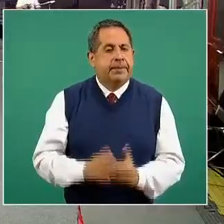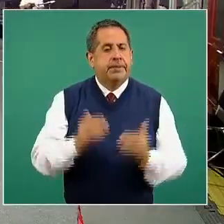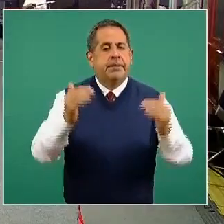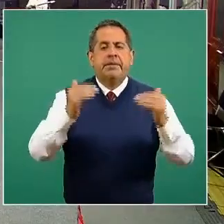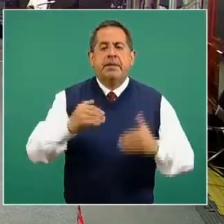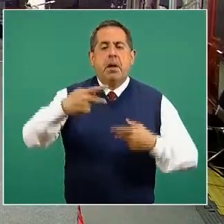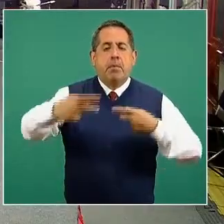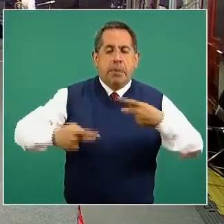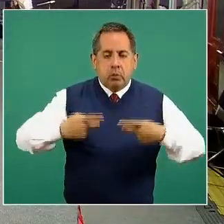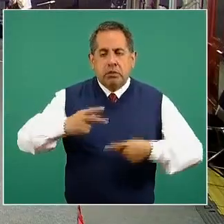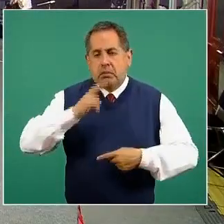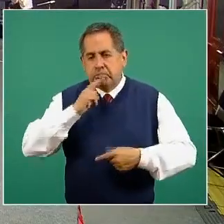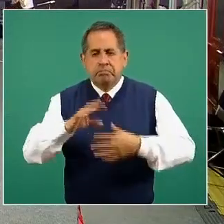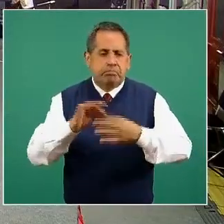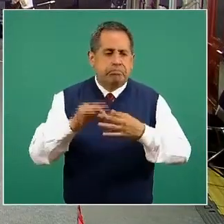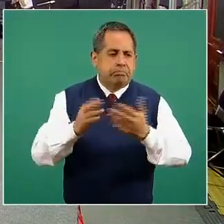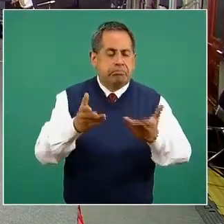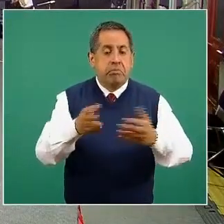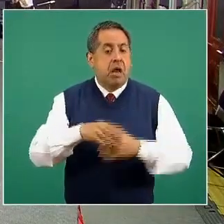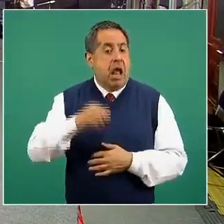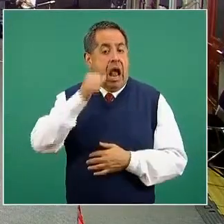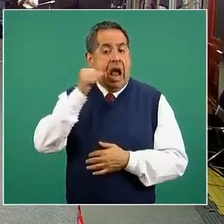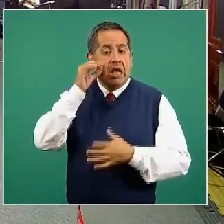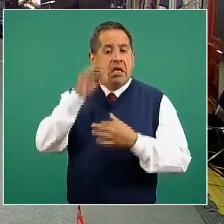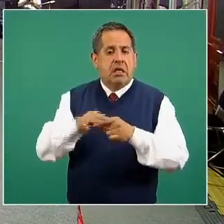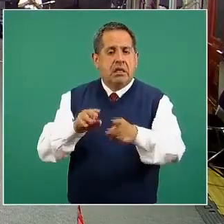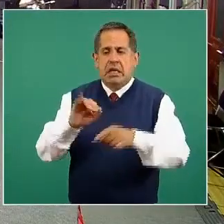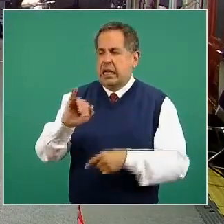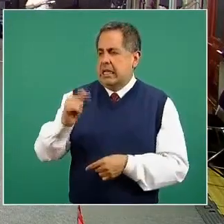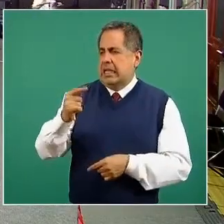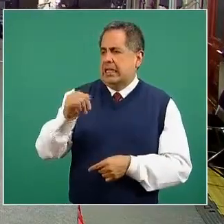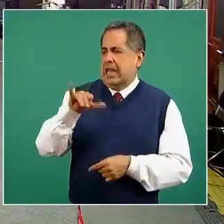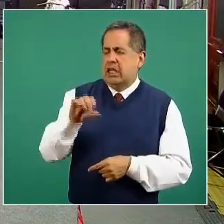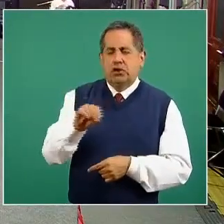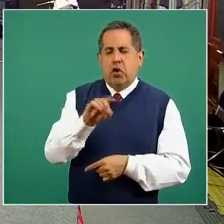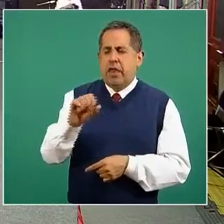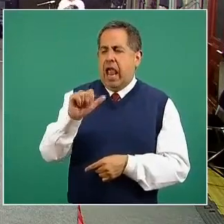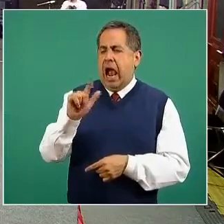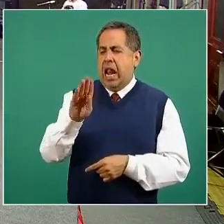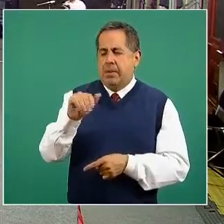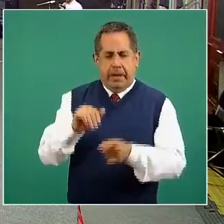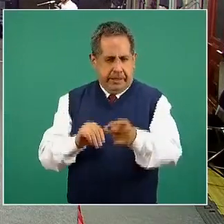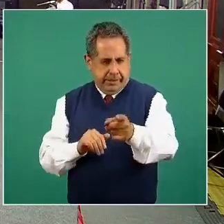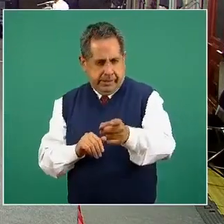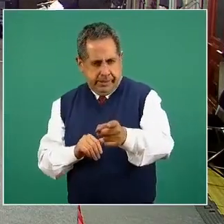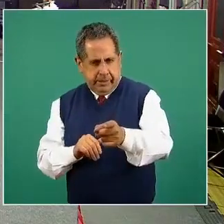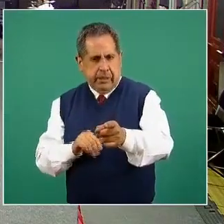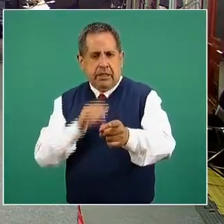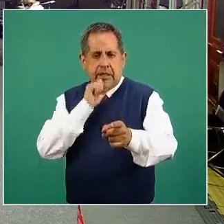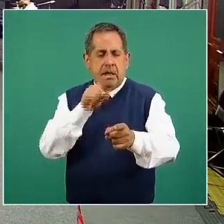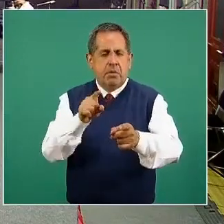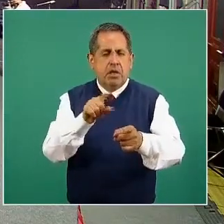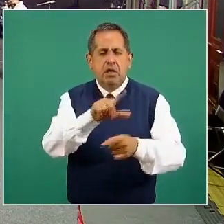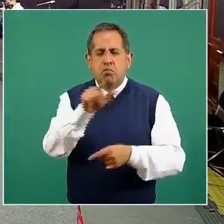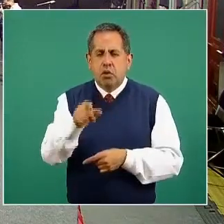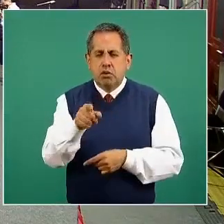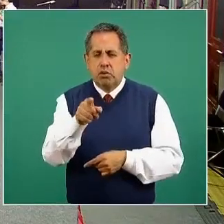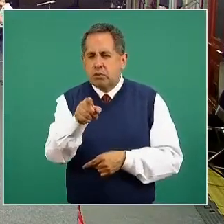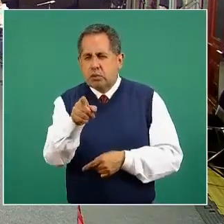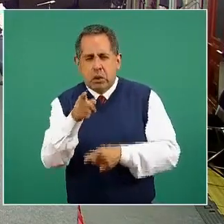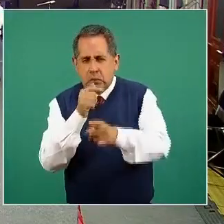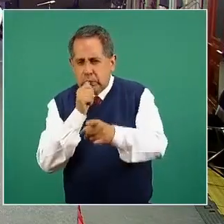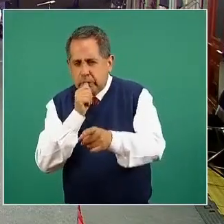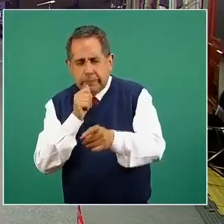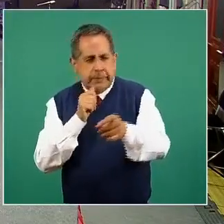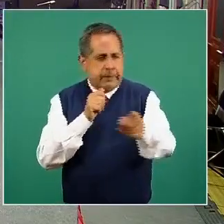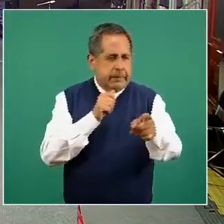Preguntas y comentarios. Ayer quedó pendiente Ignacio de Alba de Pie de Página y Juan habló, usted no había hablado,